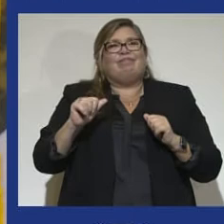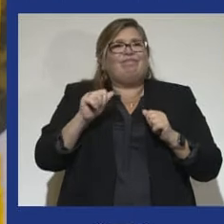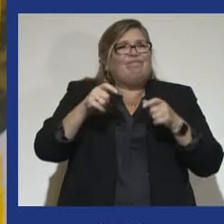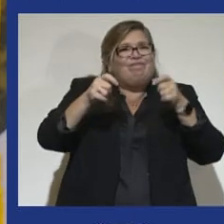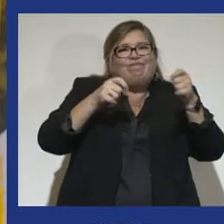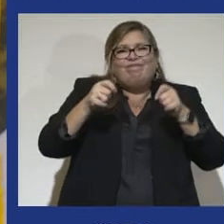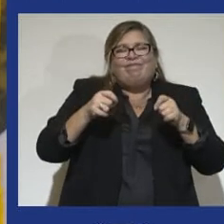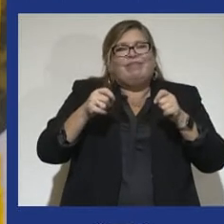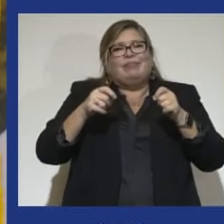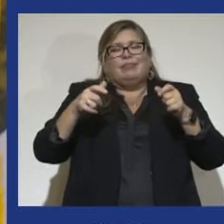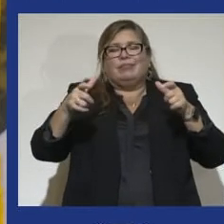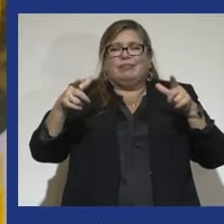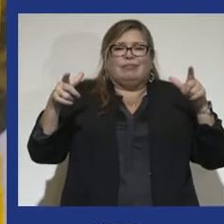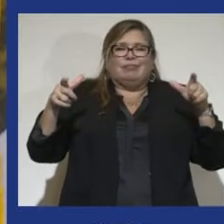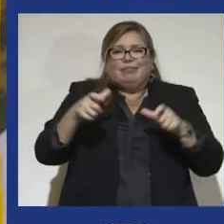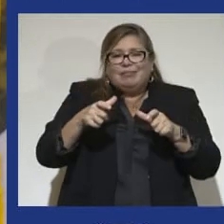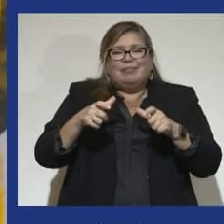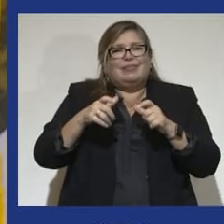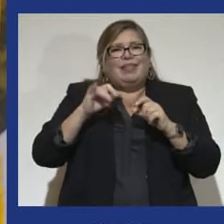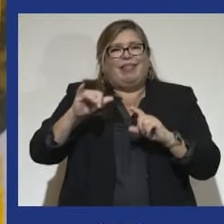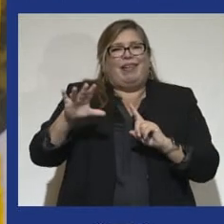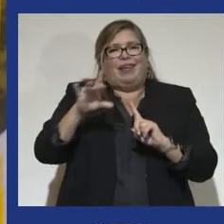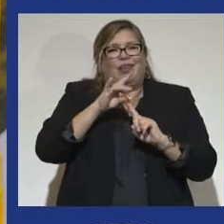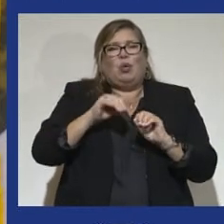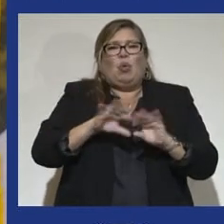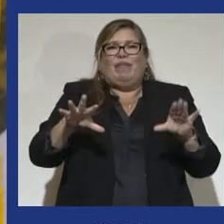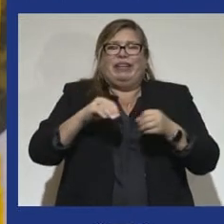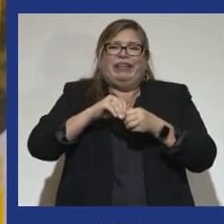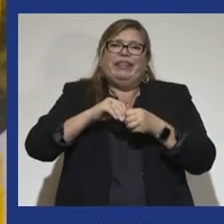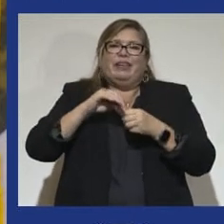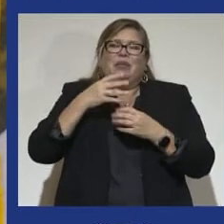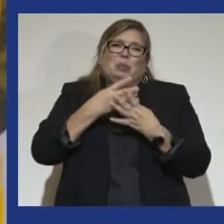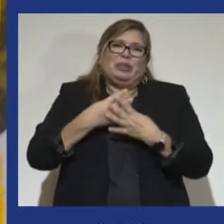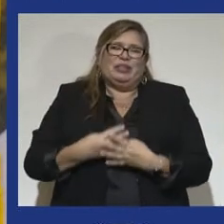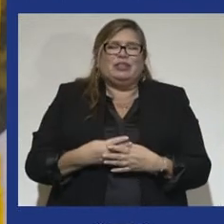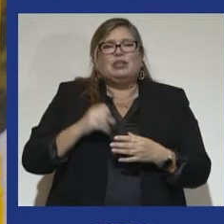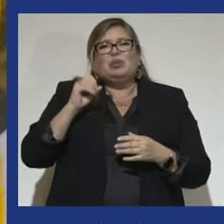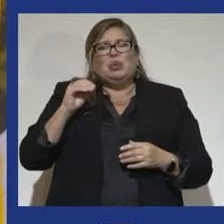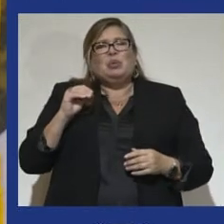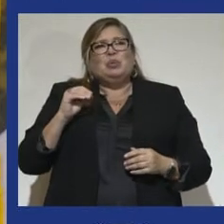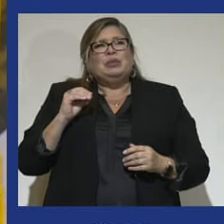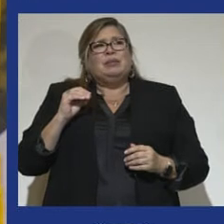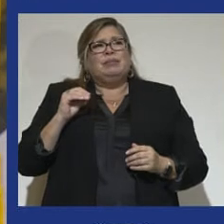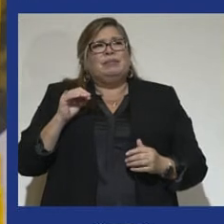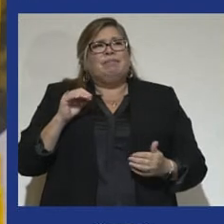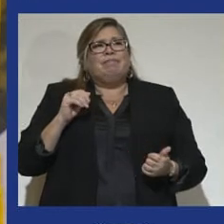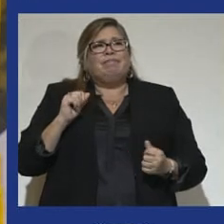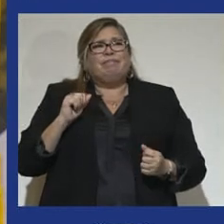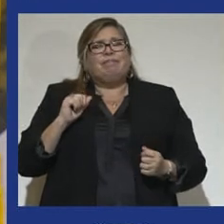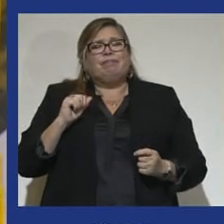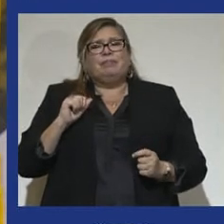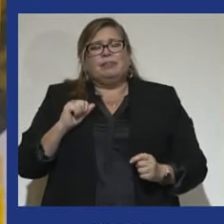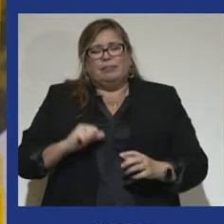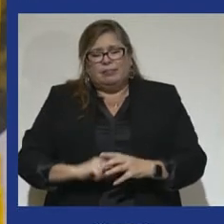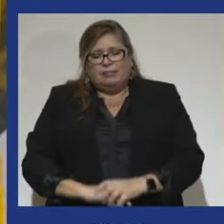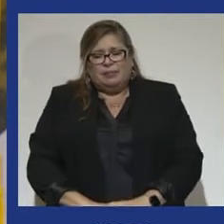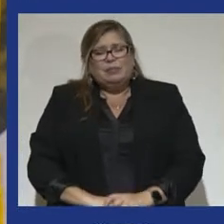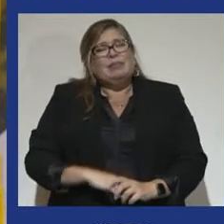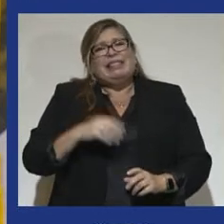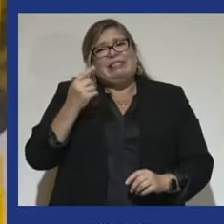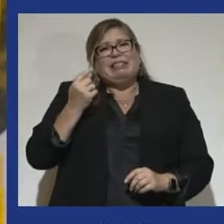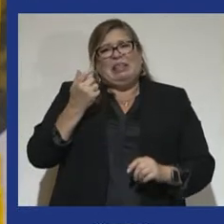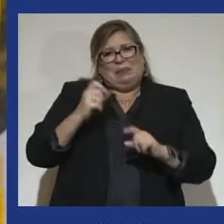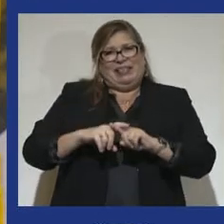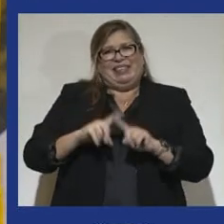para administrar y reducir la propagación en las prisiones así que es un poco diferente en cuanto